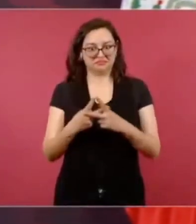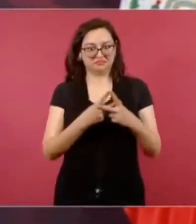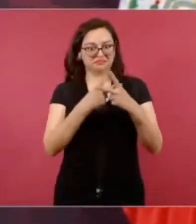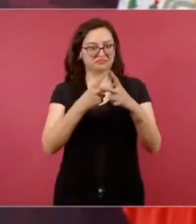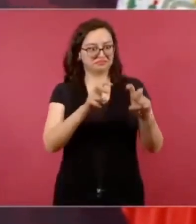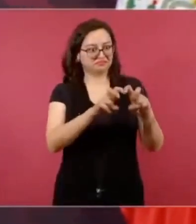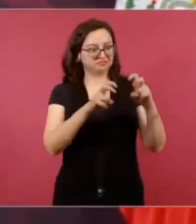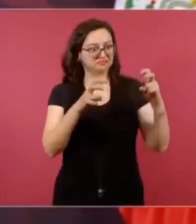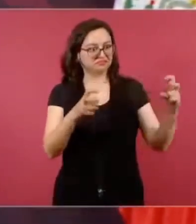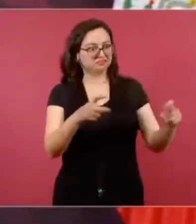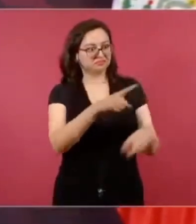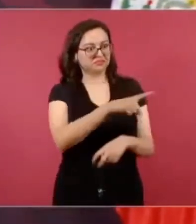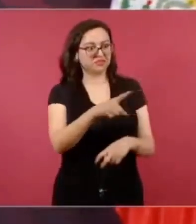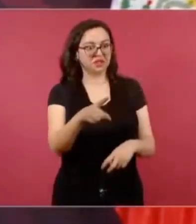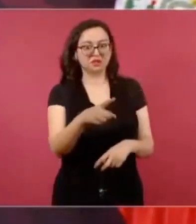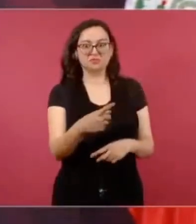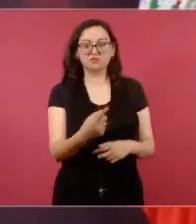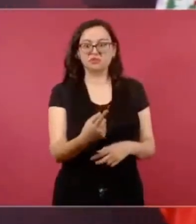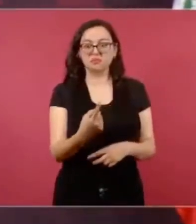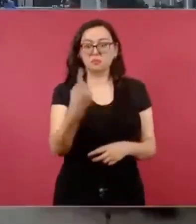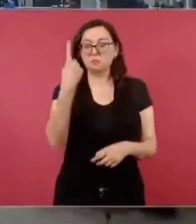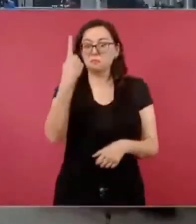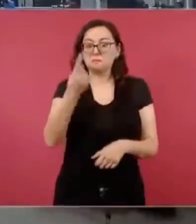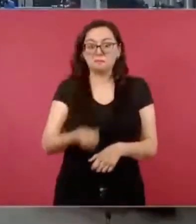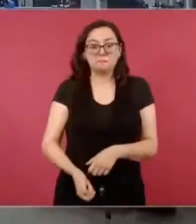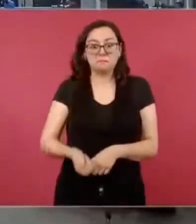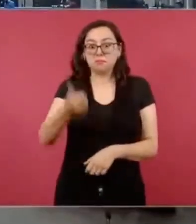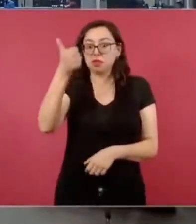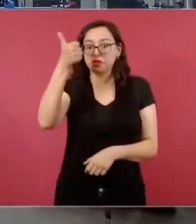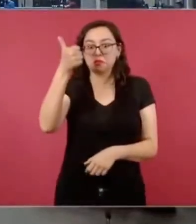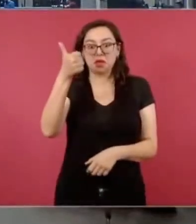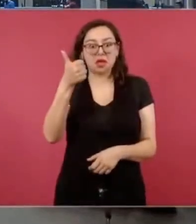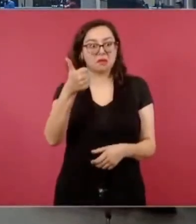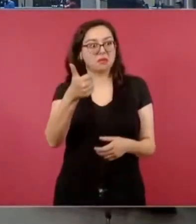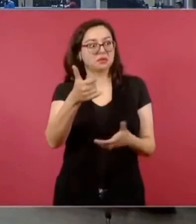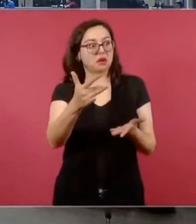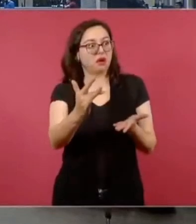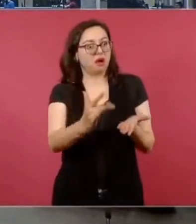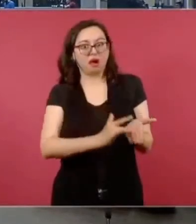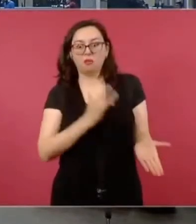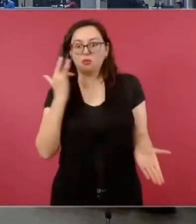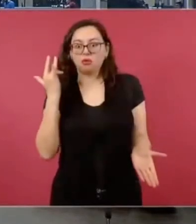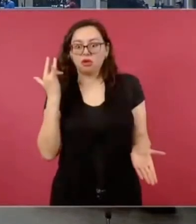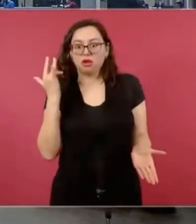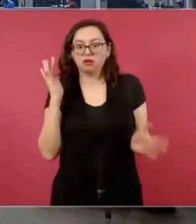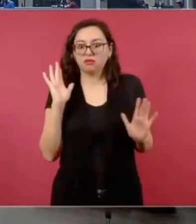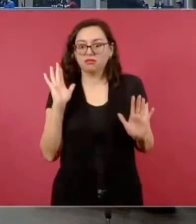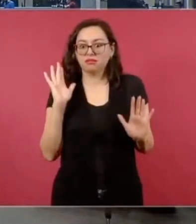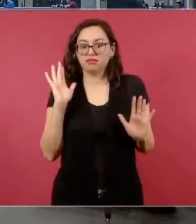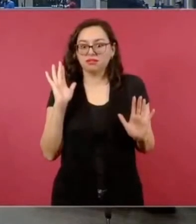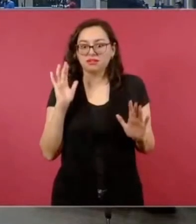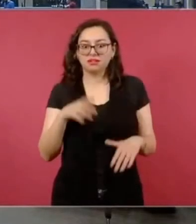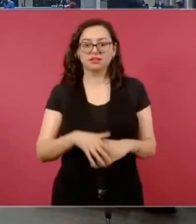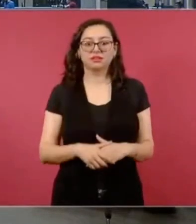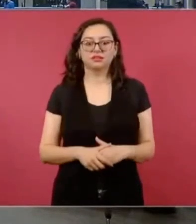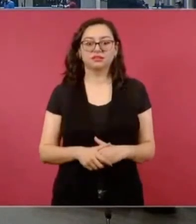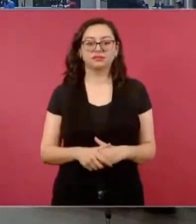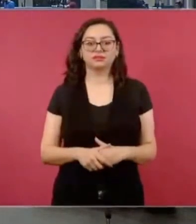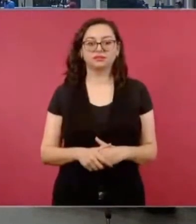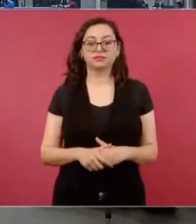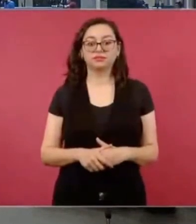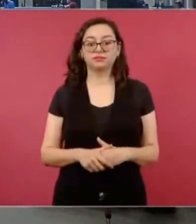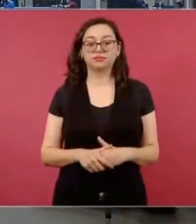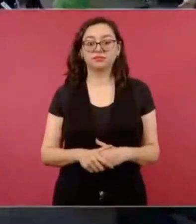Presidente. Una de cal por no sé cuántas de arena. Y preguntarle, presidente.